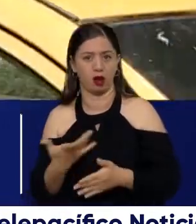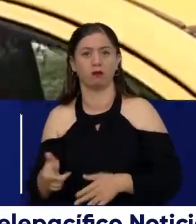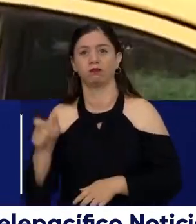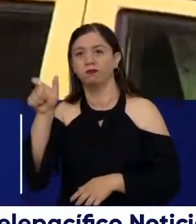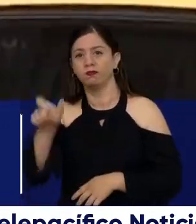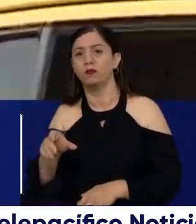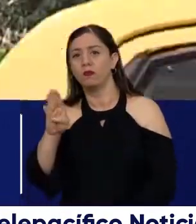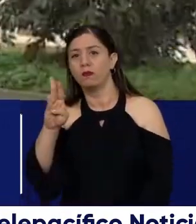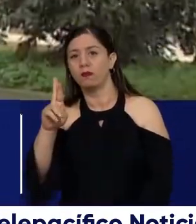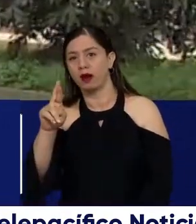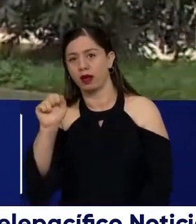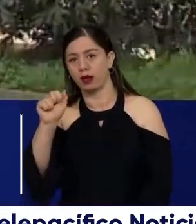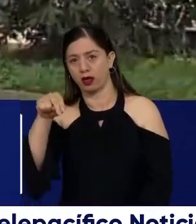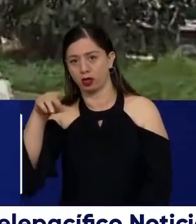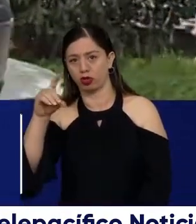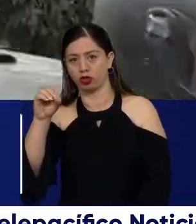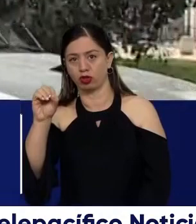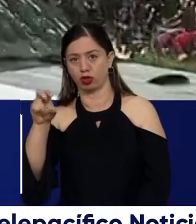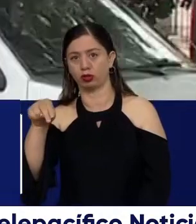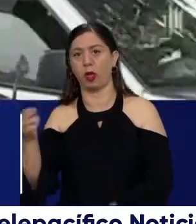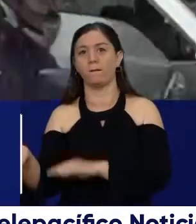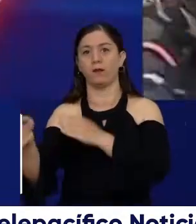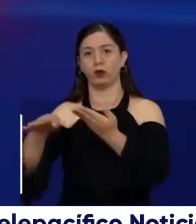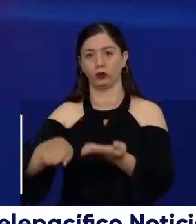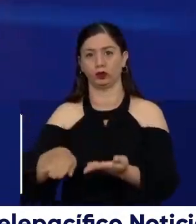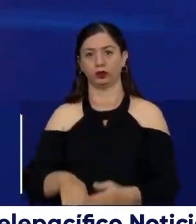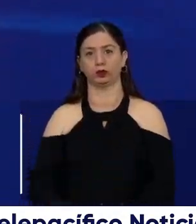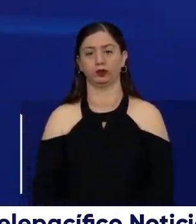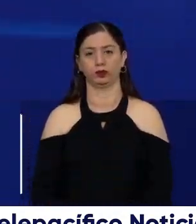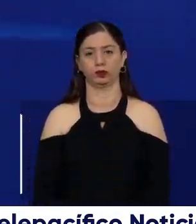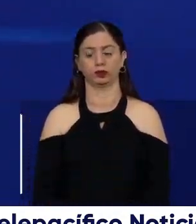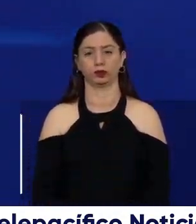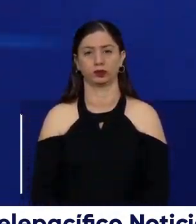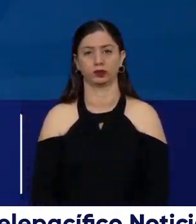de Brandon Iván Cortés.